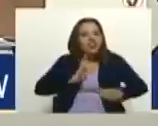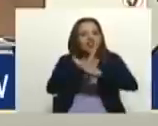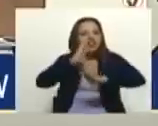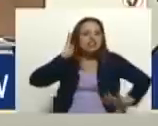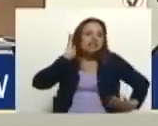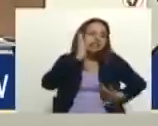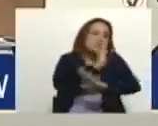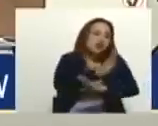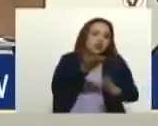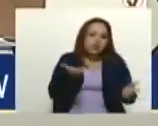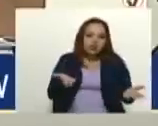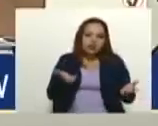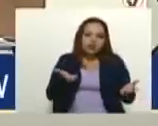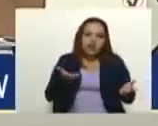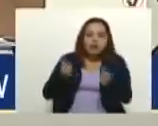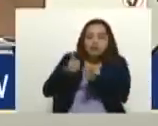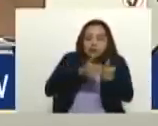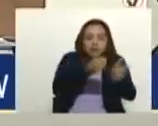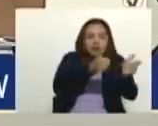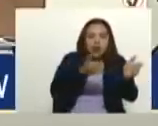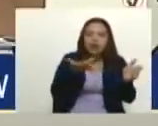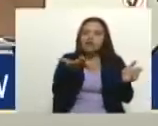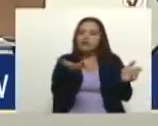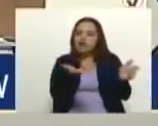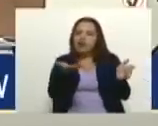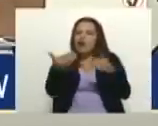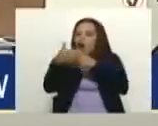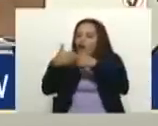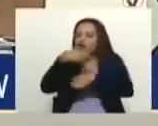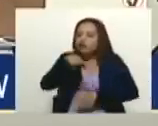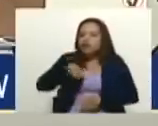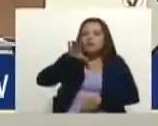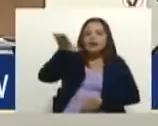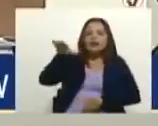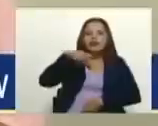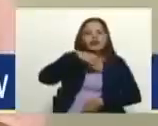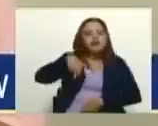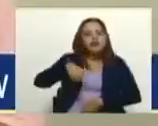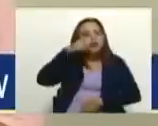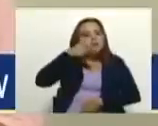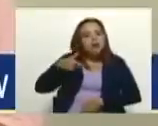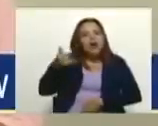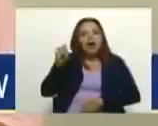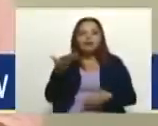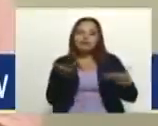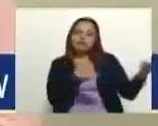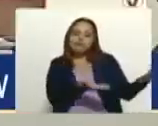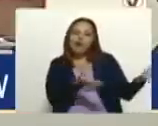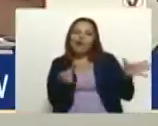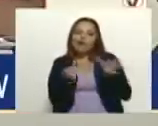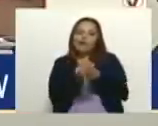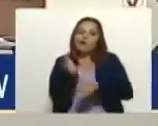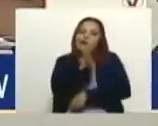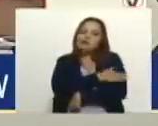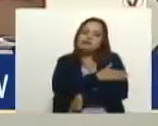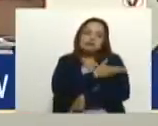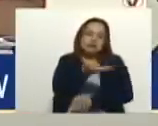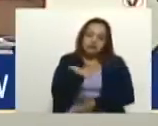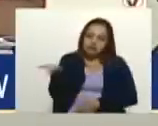sanciones y persecuciones contra nuestro país y contra nuestro pueblo son estos partidos de